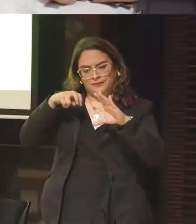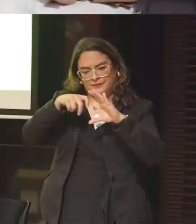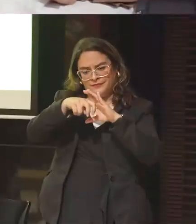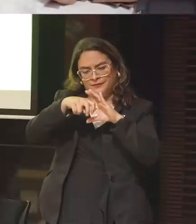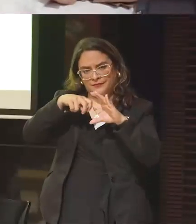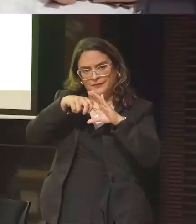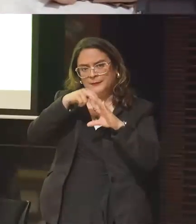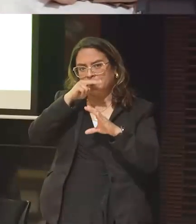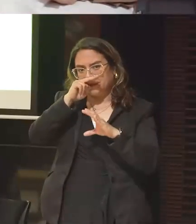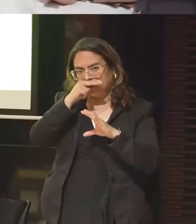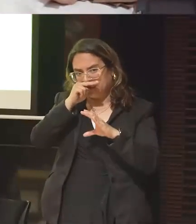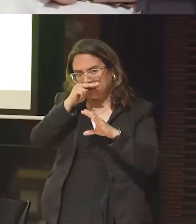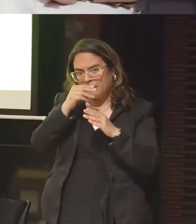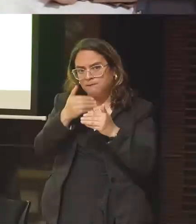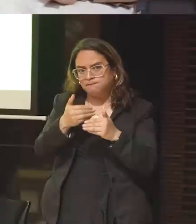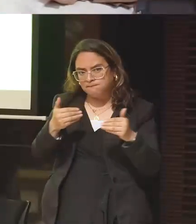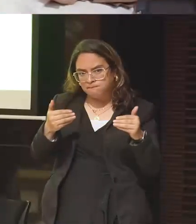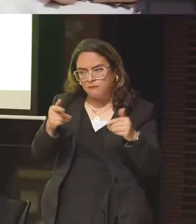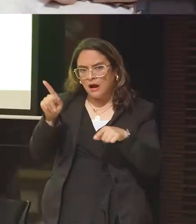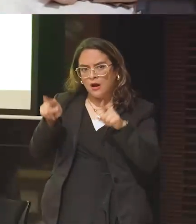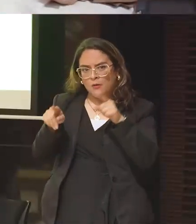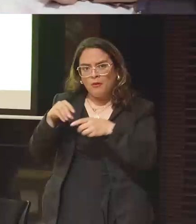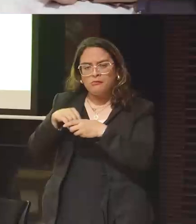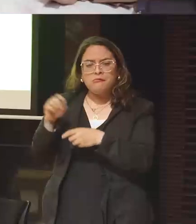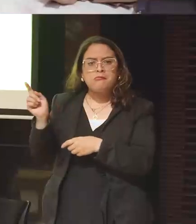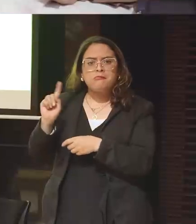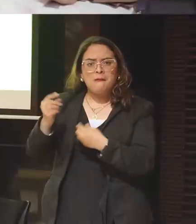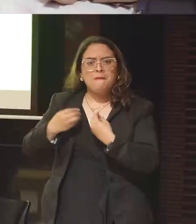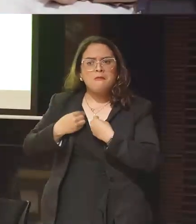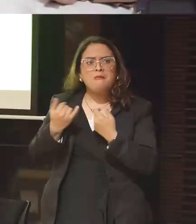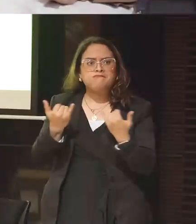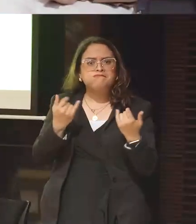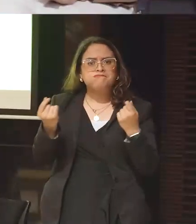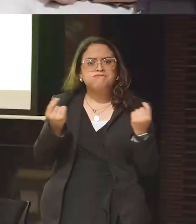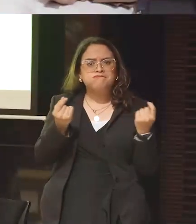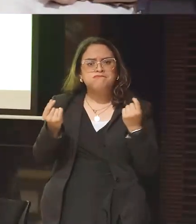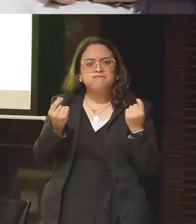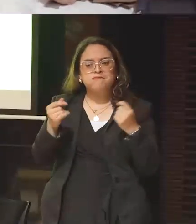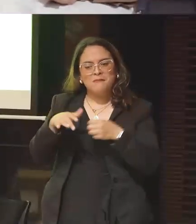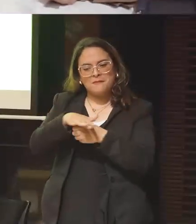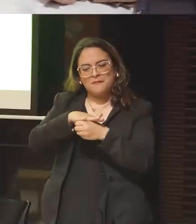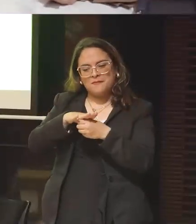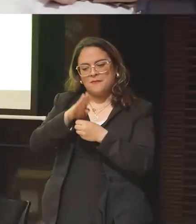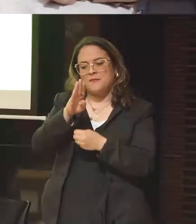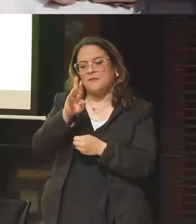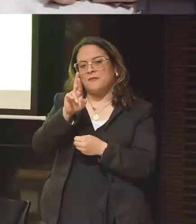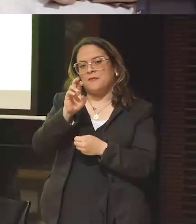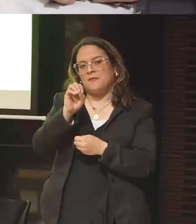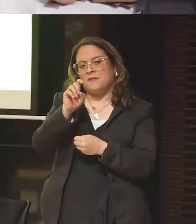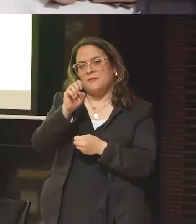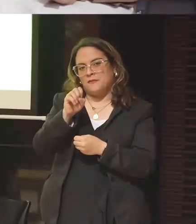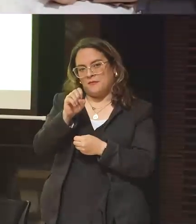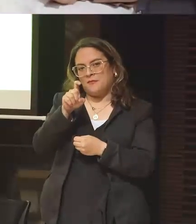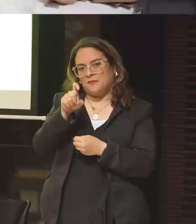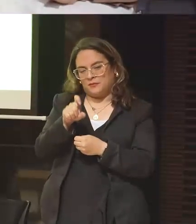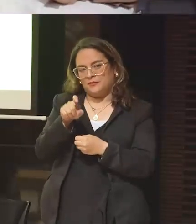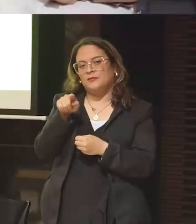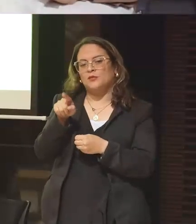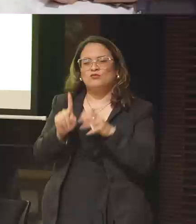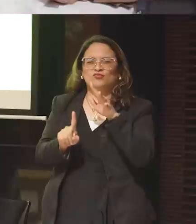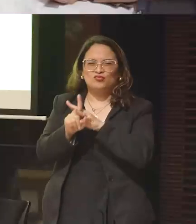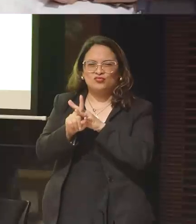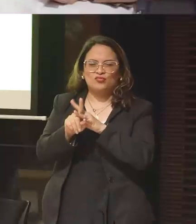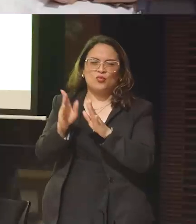de cohabitación de las personas que llevaban aquí hace mucho tiempo. El Bronx surge con este tipo de problemáticas